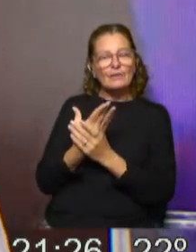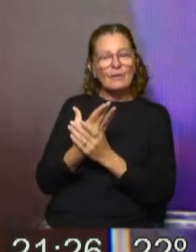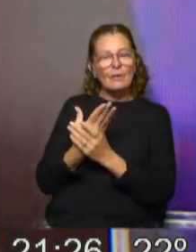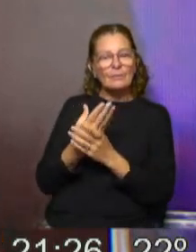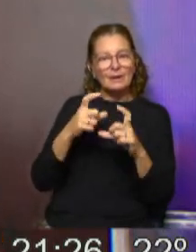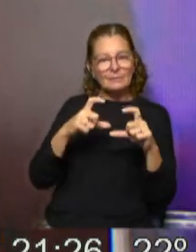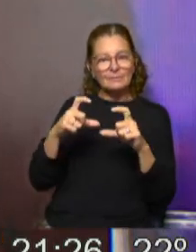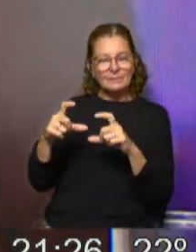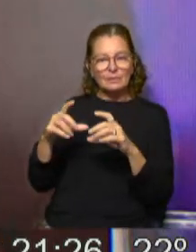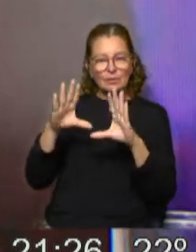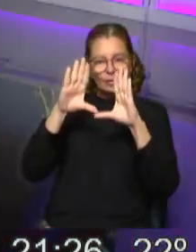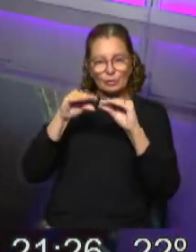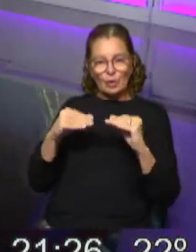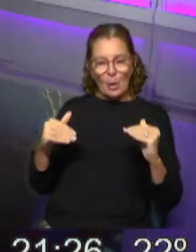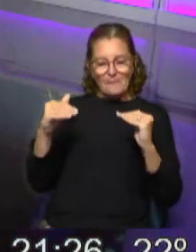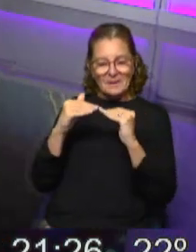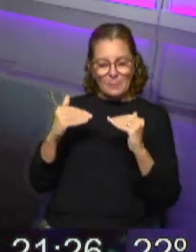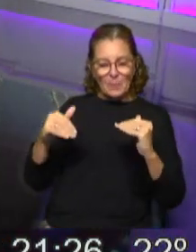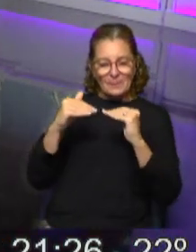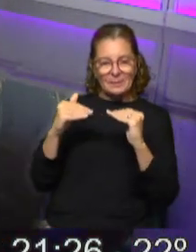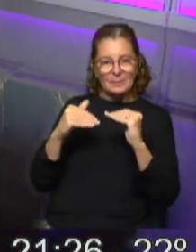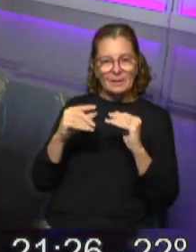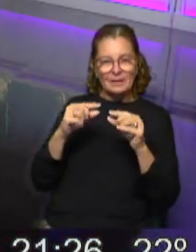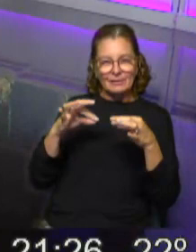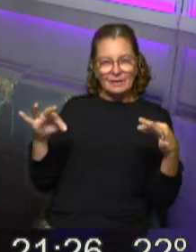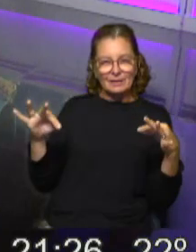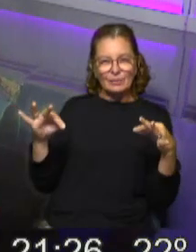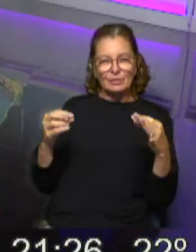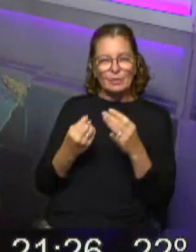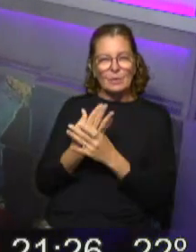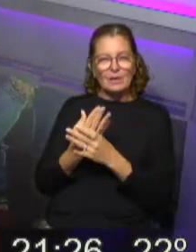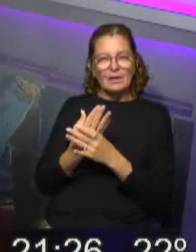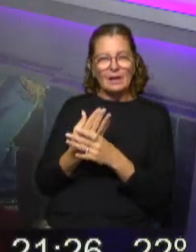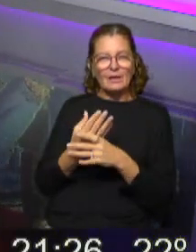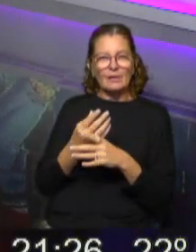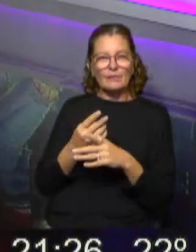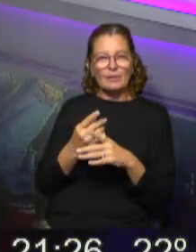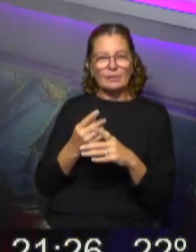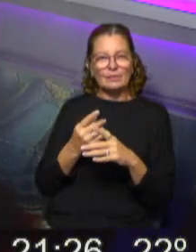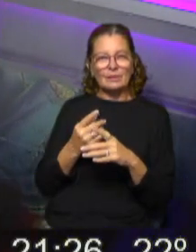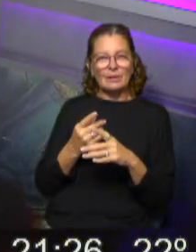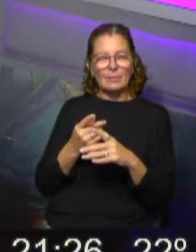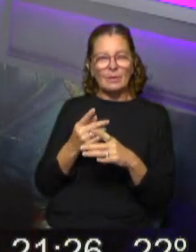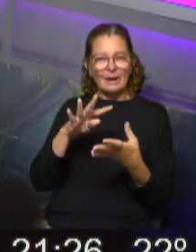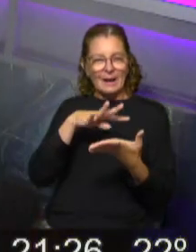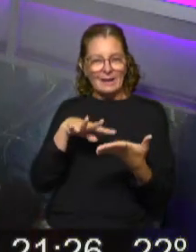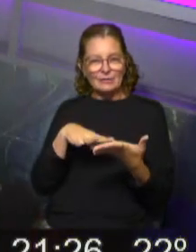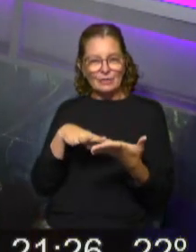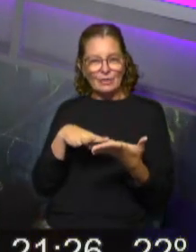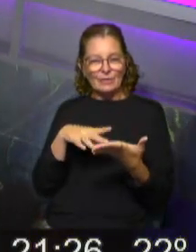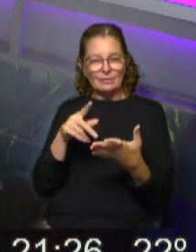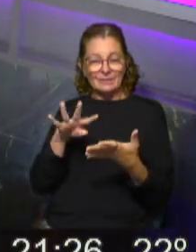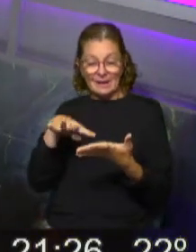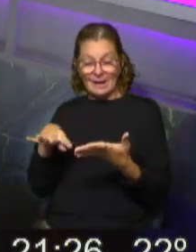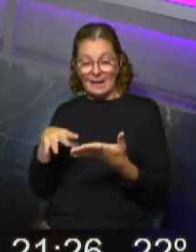gráfica, que no fuera todo lo mismo. Hay cositas nuevas, hay guiños nuevos. El que leyó la novela, si